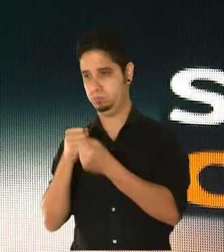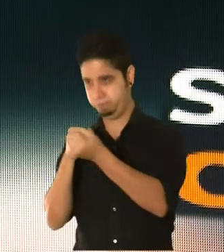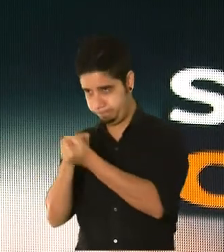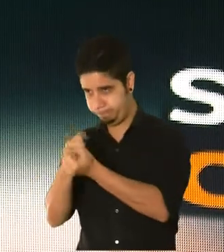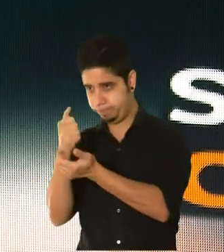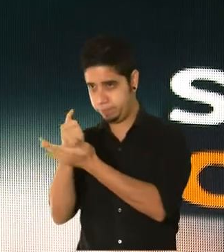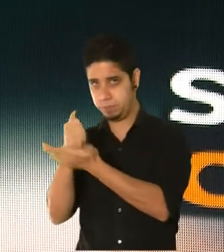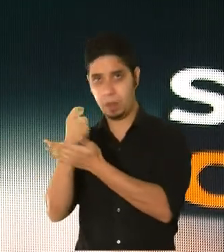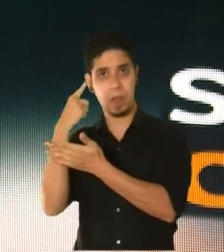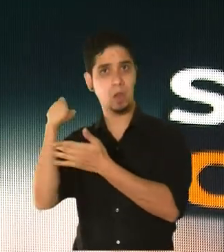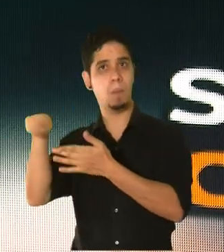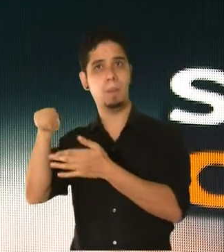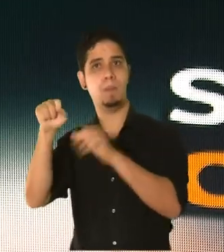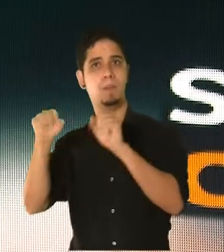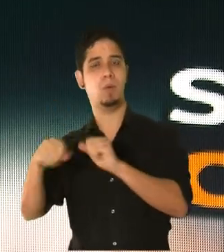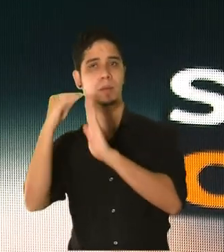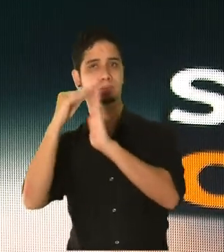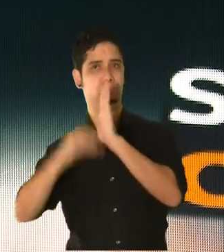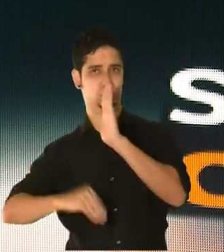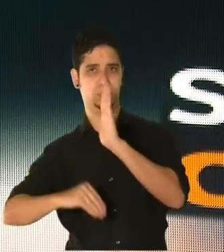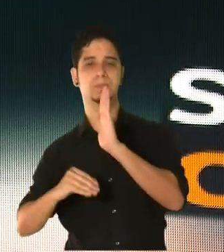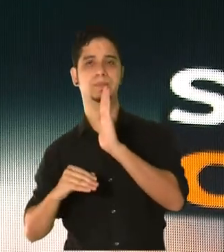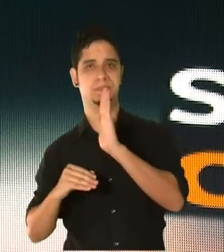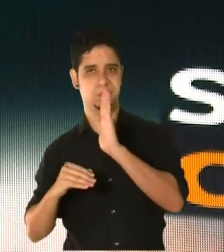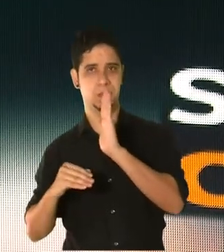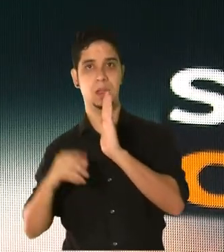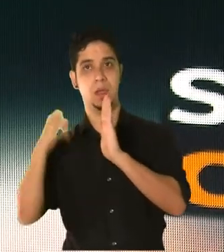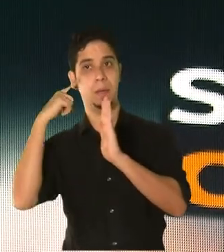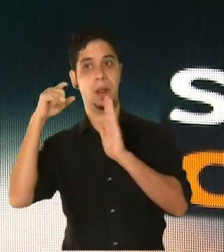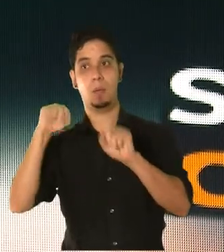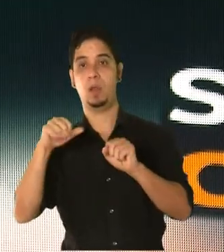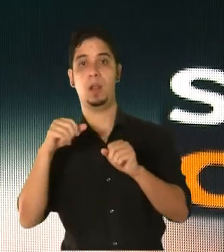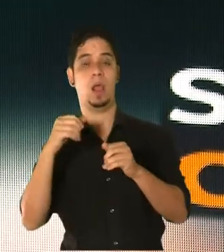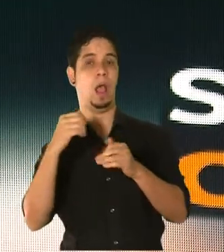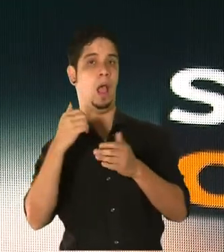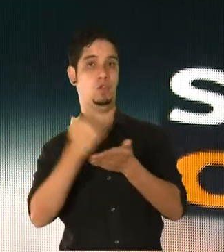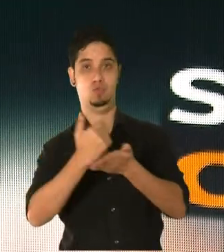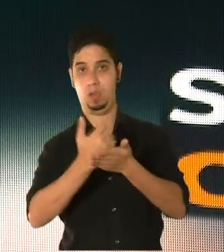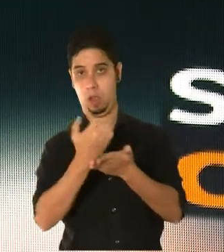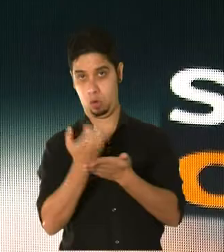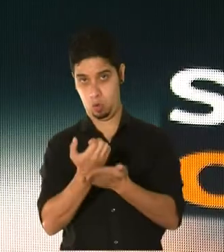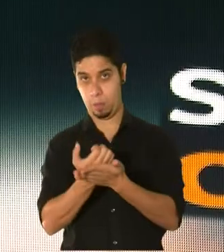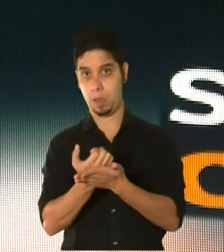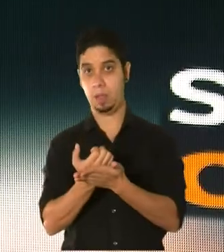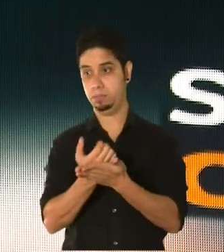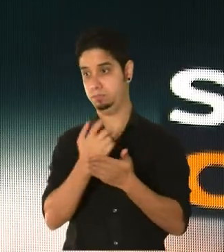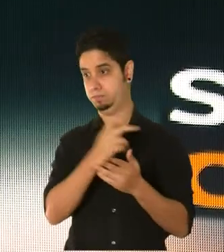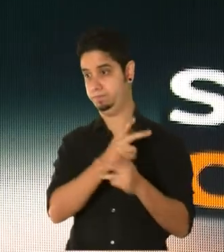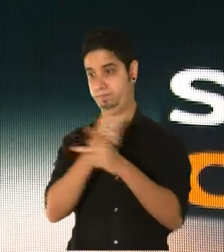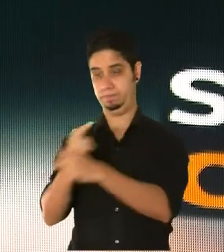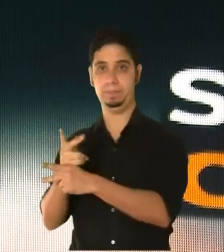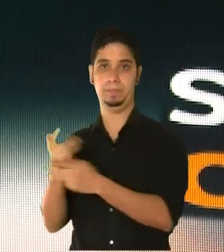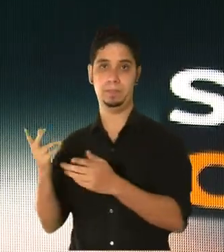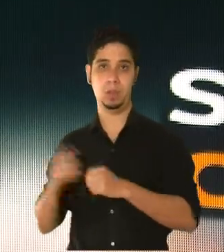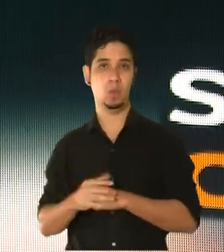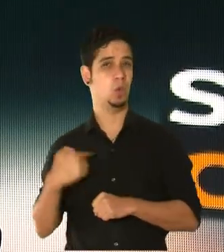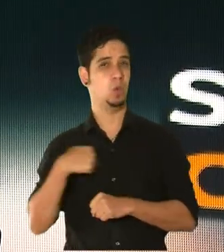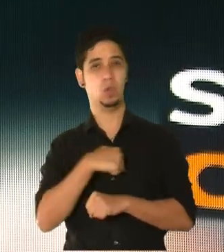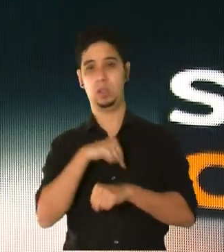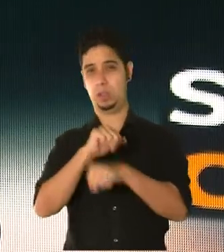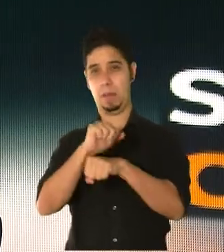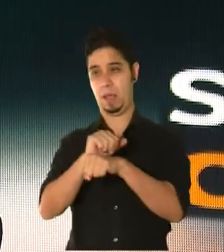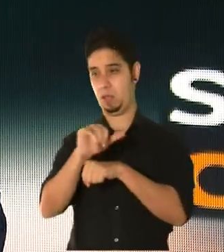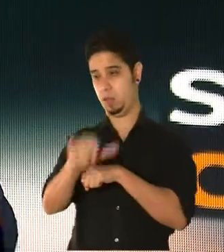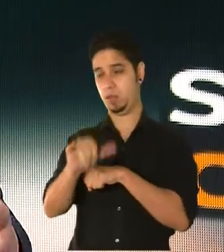estructurar los para poder solicitar este tipo de incentivos grant y préstamos que sean condonable y en eso que estamos trabajando para que poder